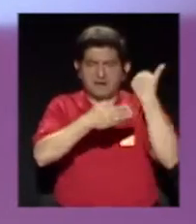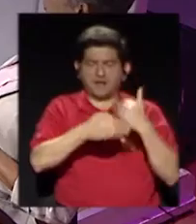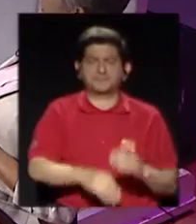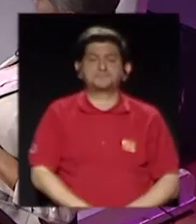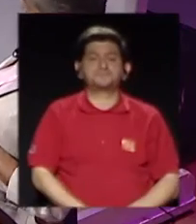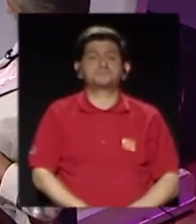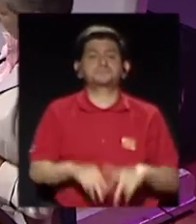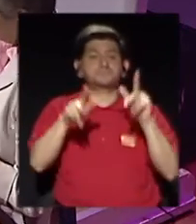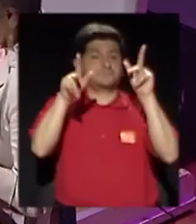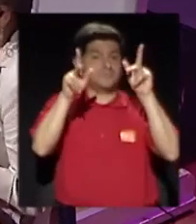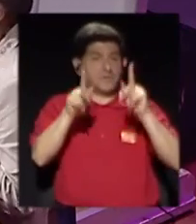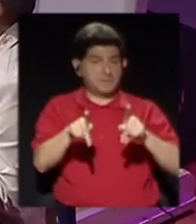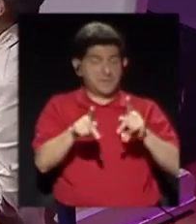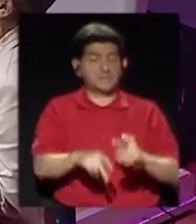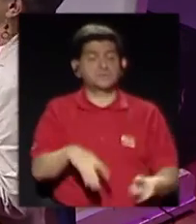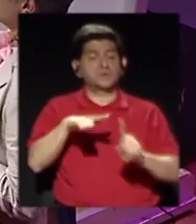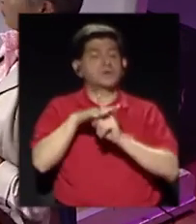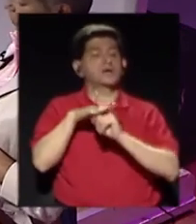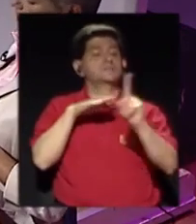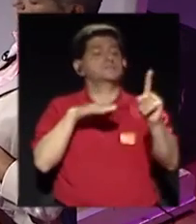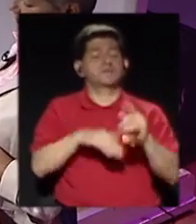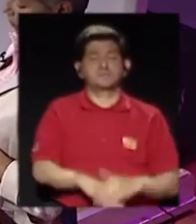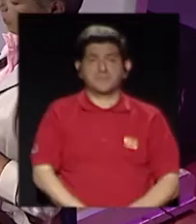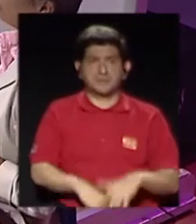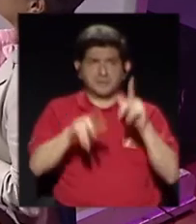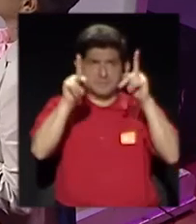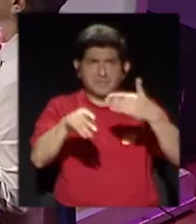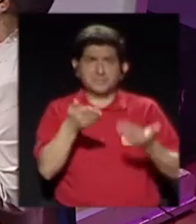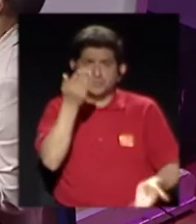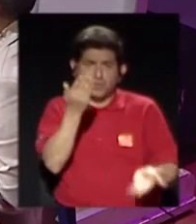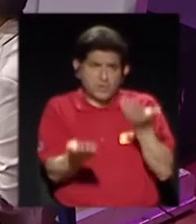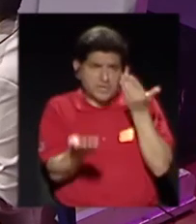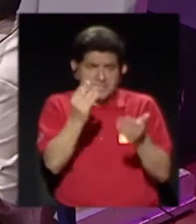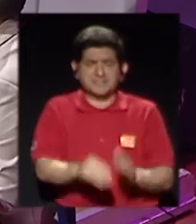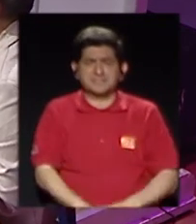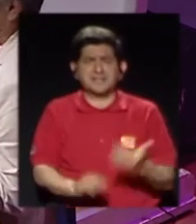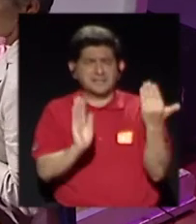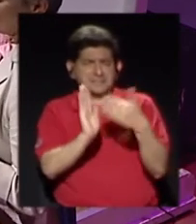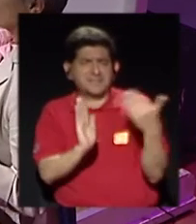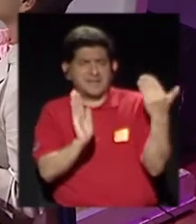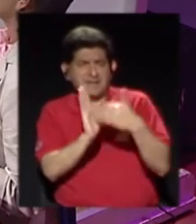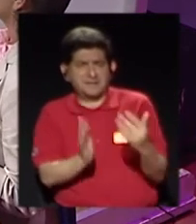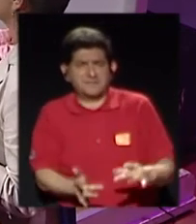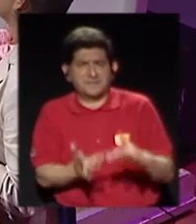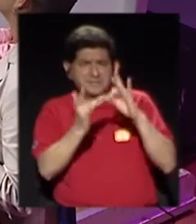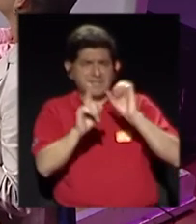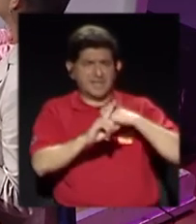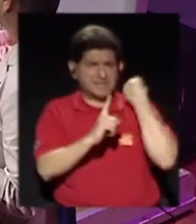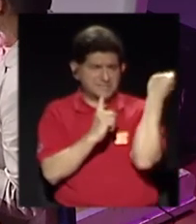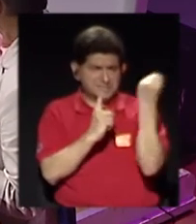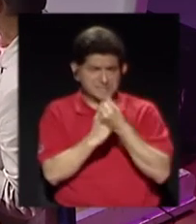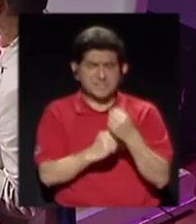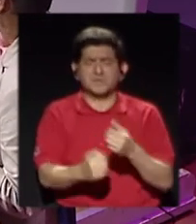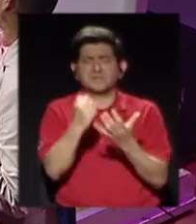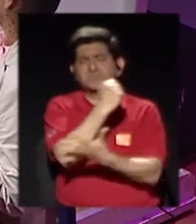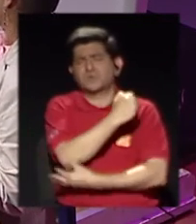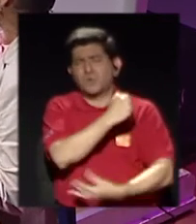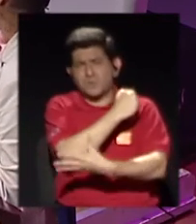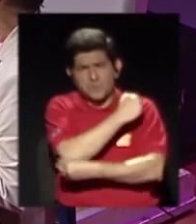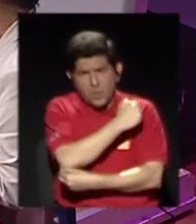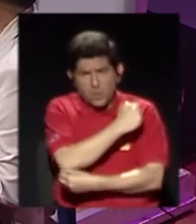a ver las personas que huyen son personas que posiblemente estén más afectadas por por condiciones de pobreza